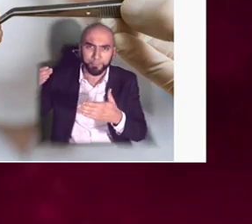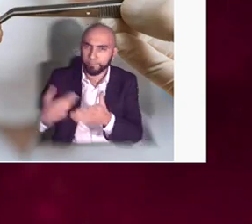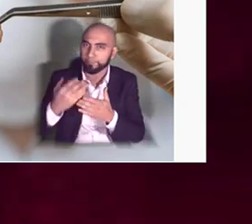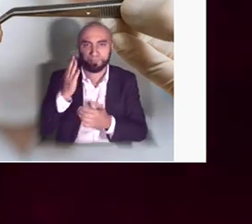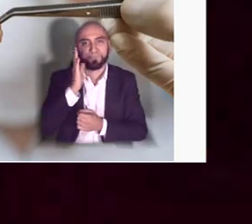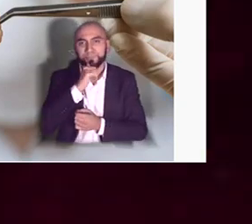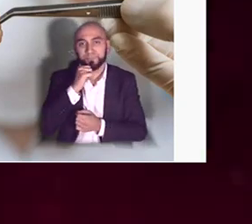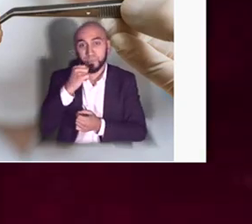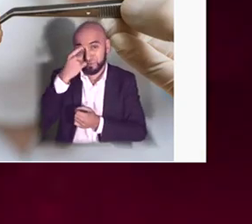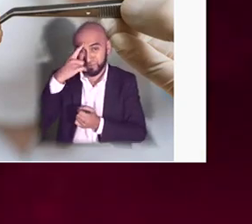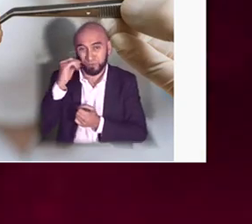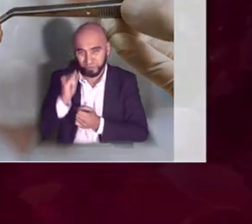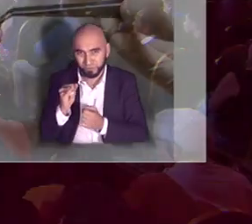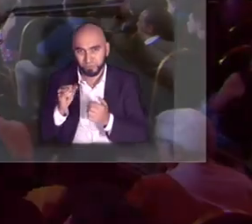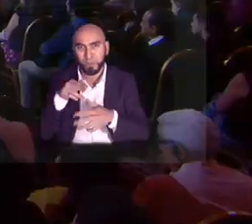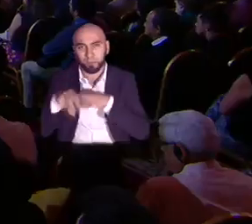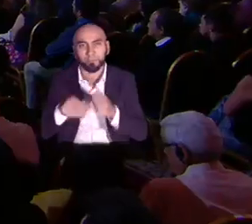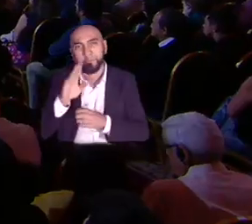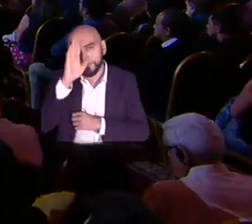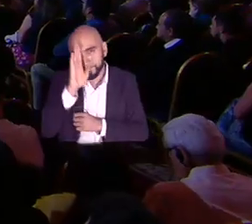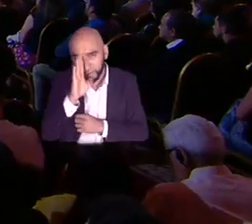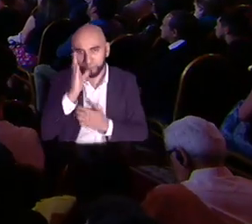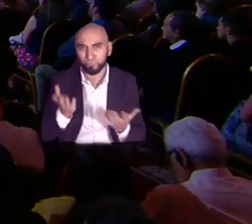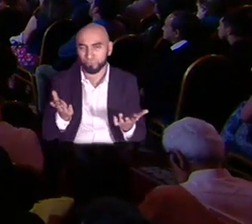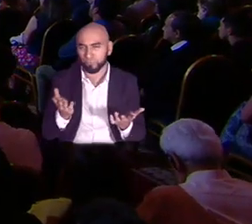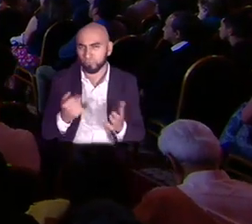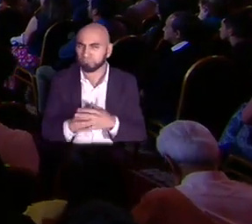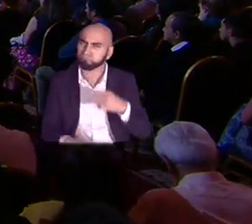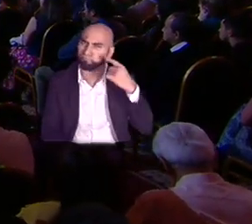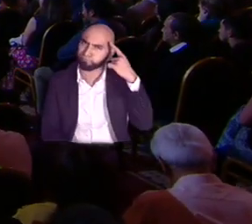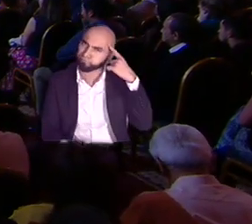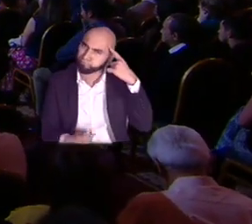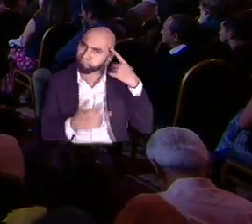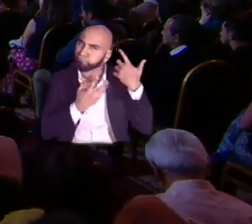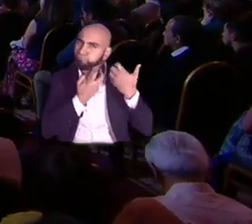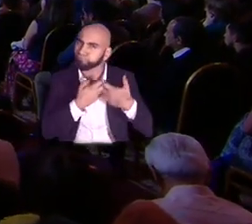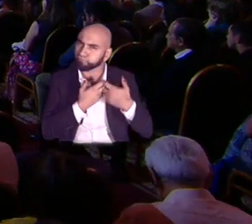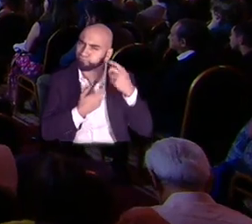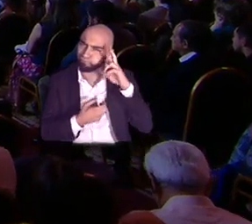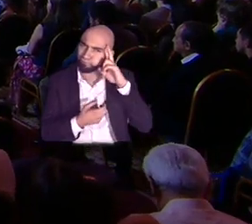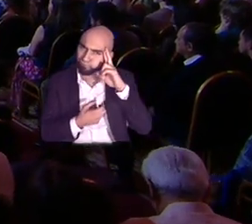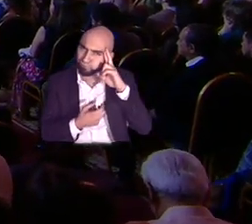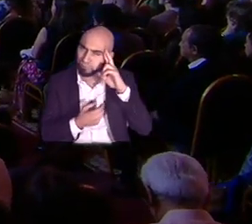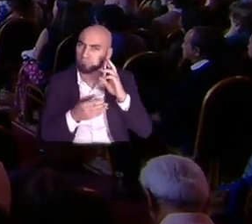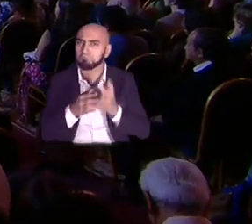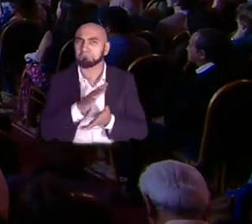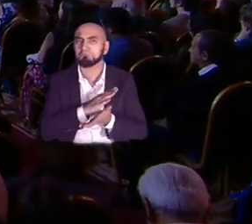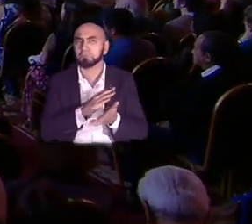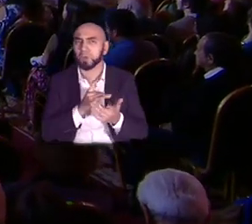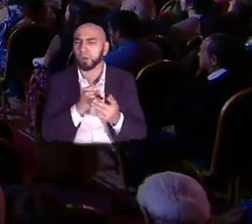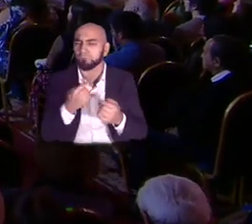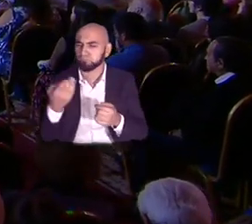haciendo con perros, puede hacerte pensar, si nunca hemos manipulado